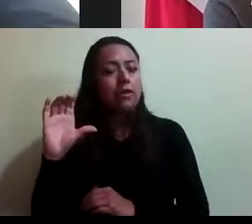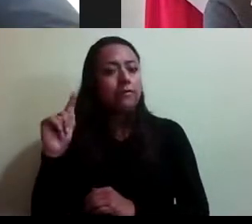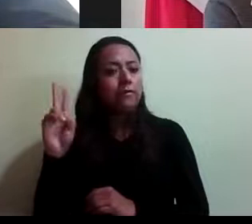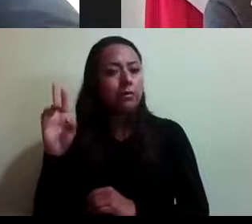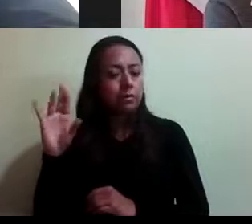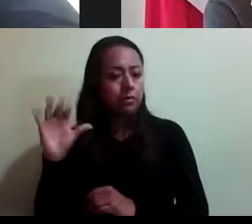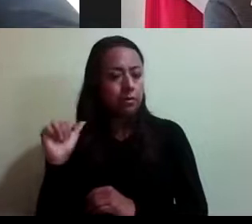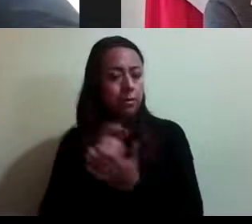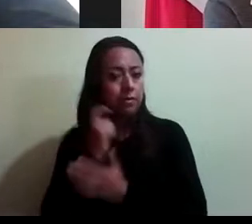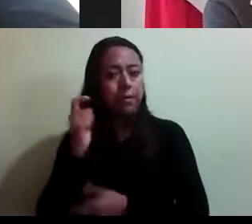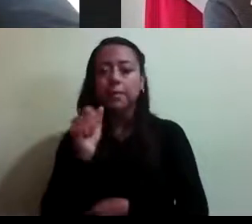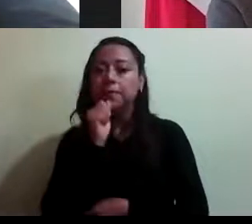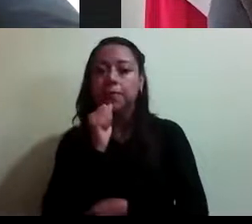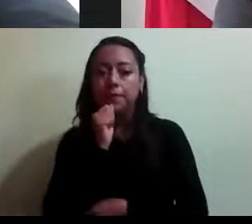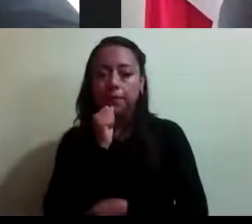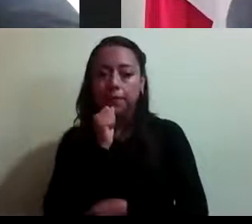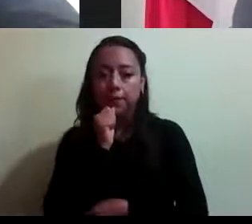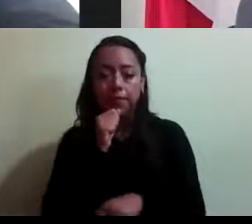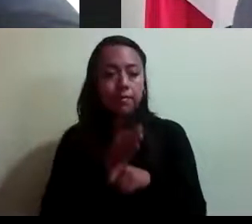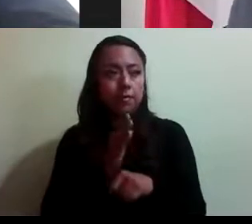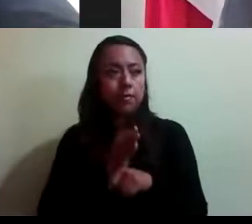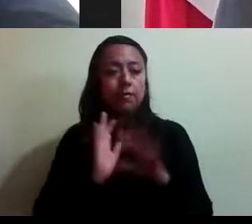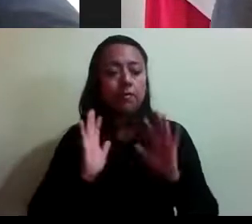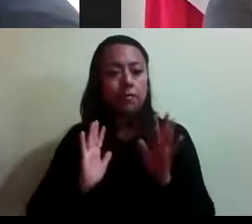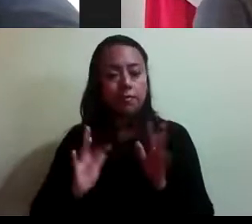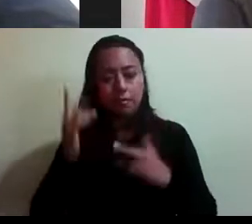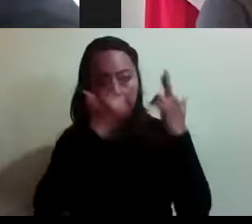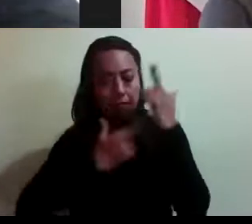de MedLife, necesitamos revisarlo con la Oficialía Mayor